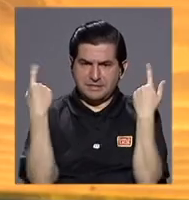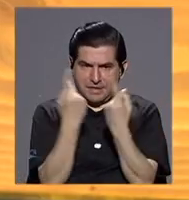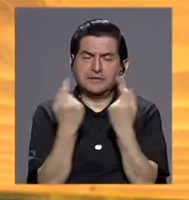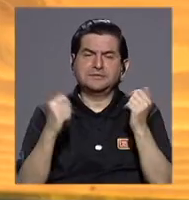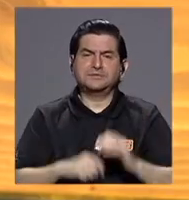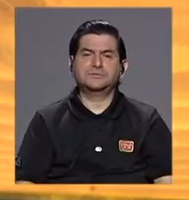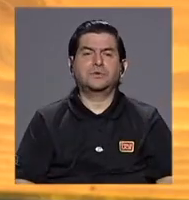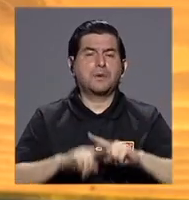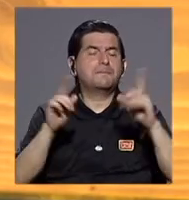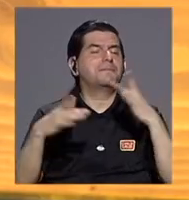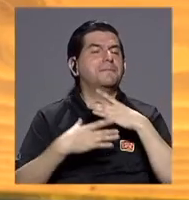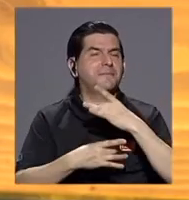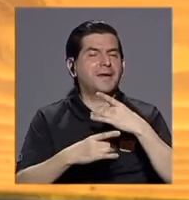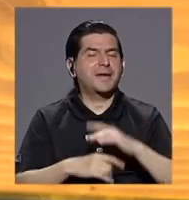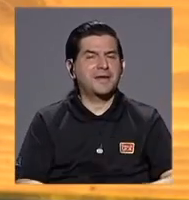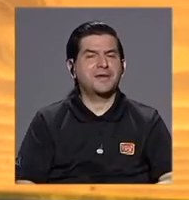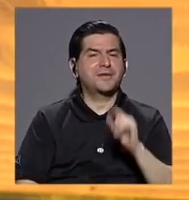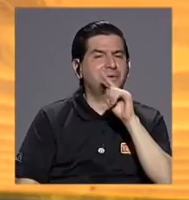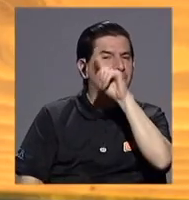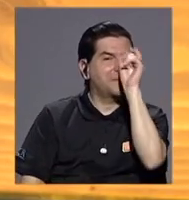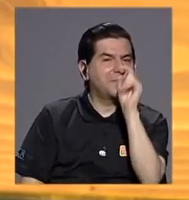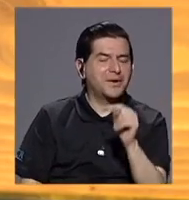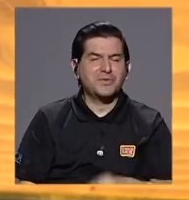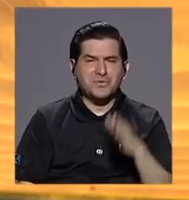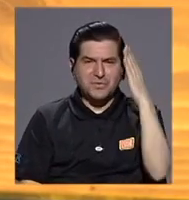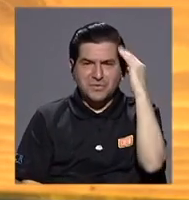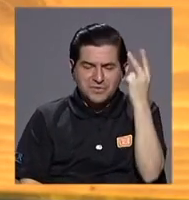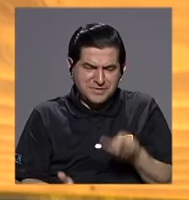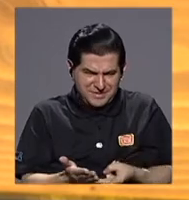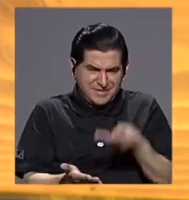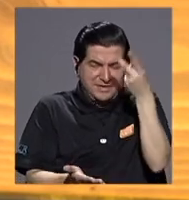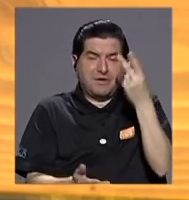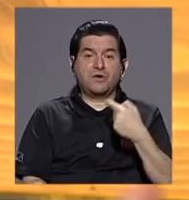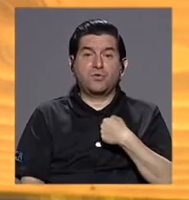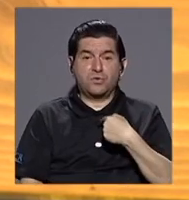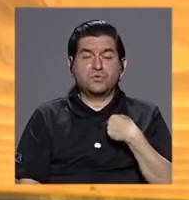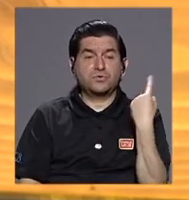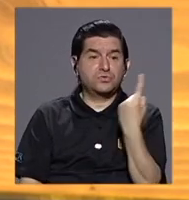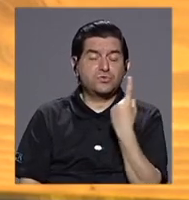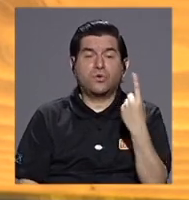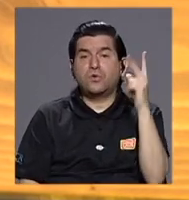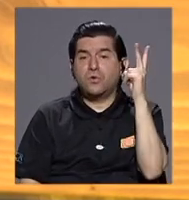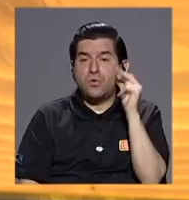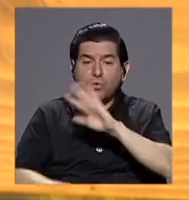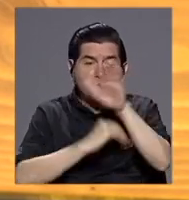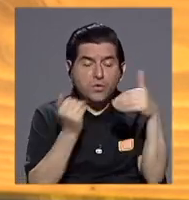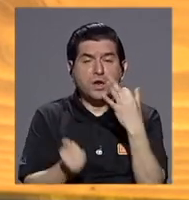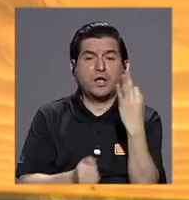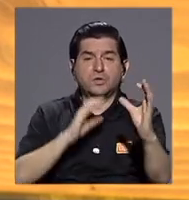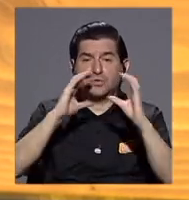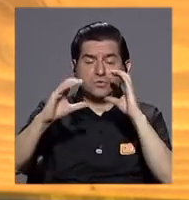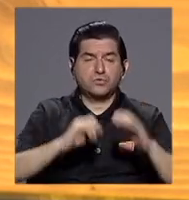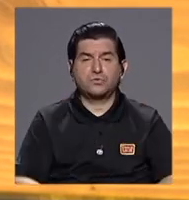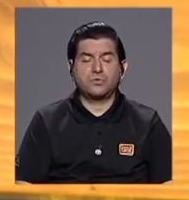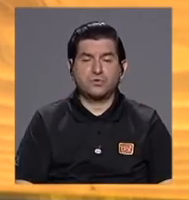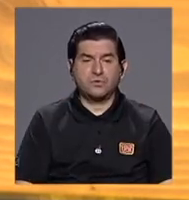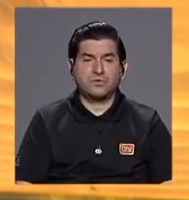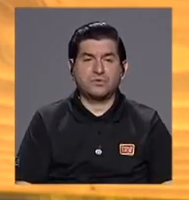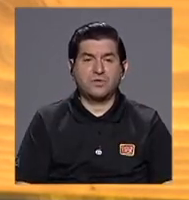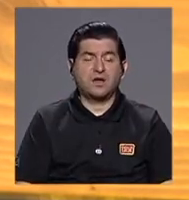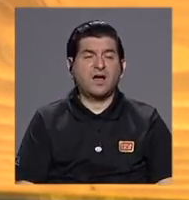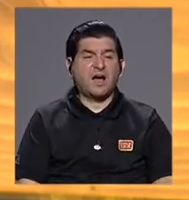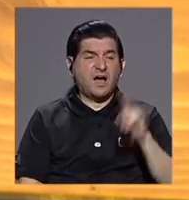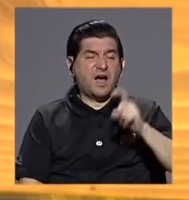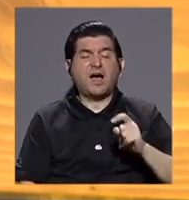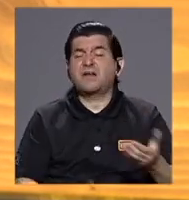qué interesante que me resulta que usted diga que la experiencia es valiosa, cuando yo lo único que oigo en todos los medios y en todas partes es que